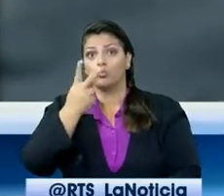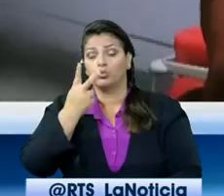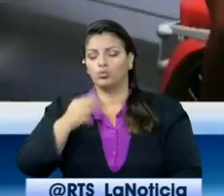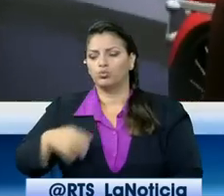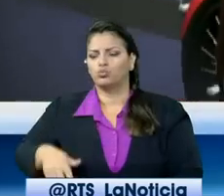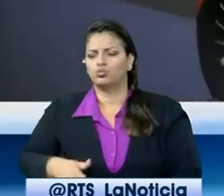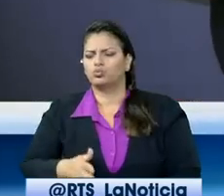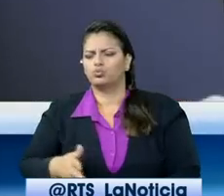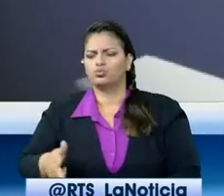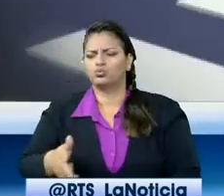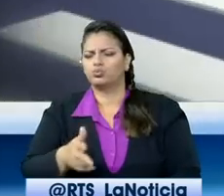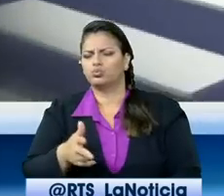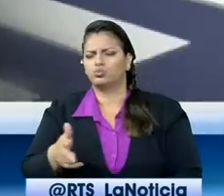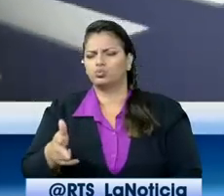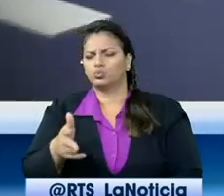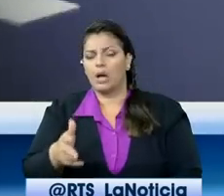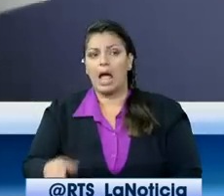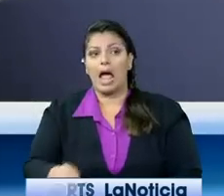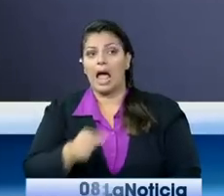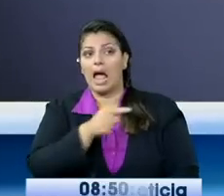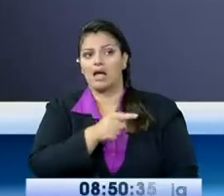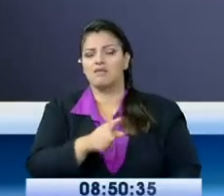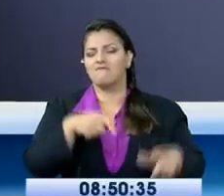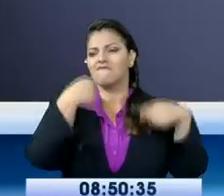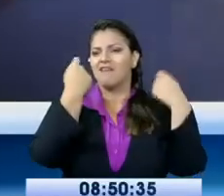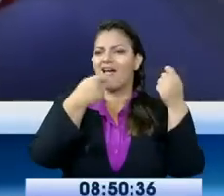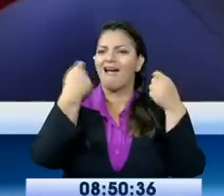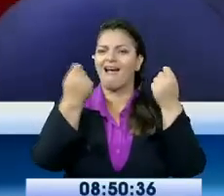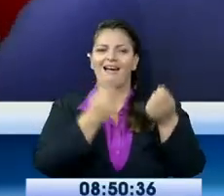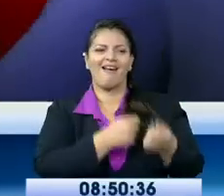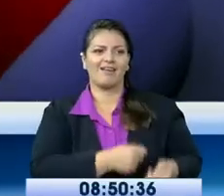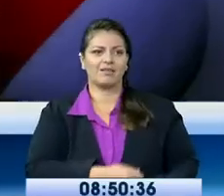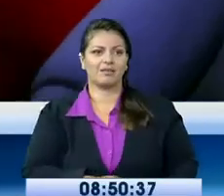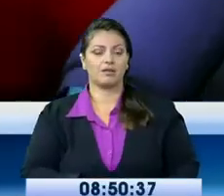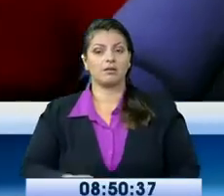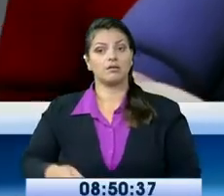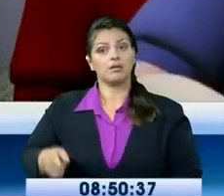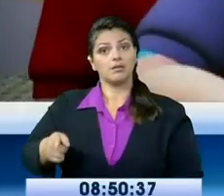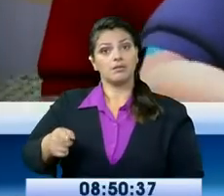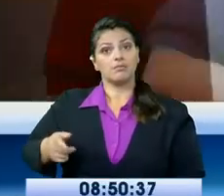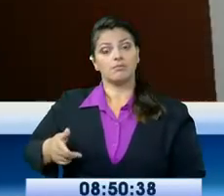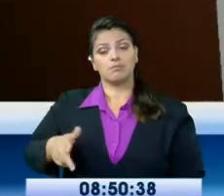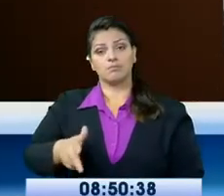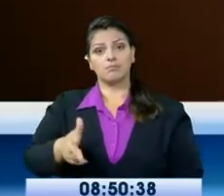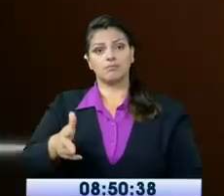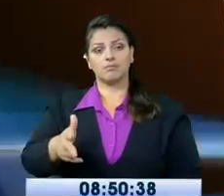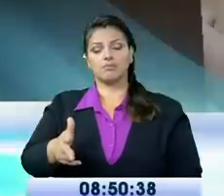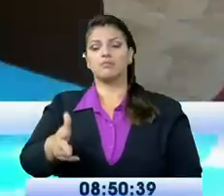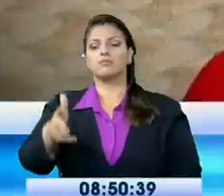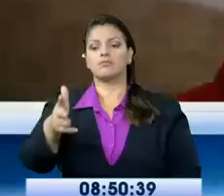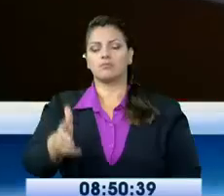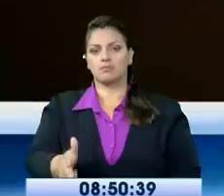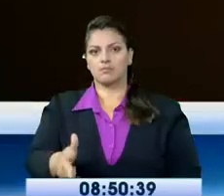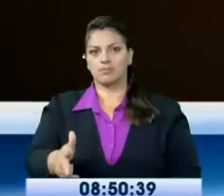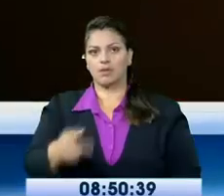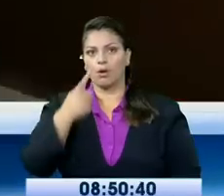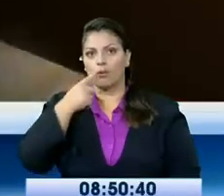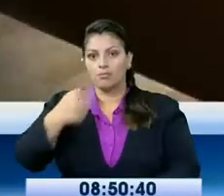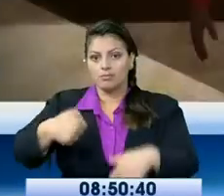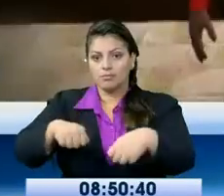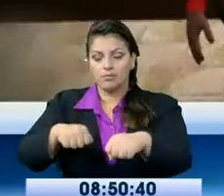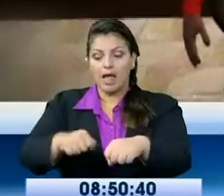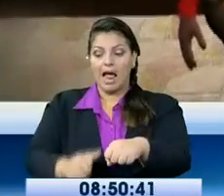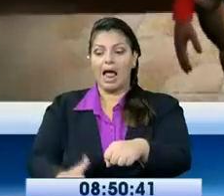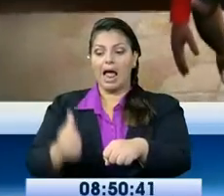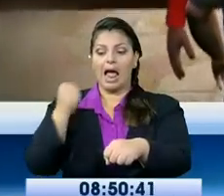mientras se desarrollaba la reunión, llegaron dos tipos en una motocicleta. El parrillero desembarcó, ingresó al